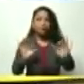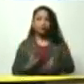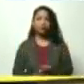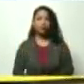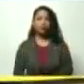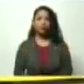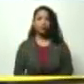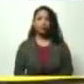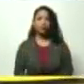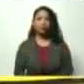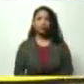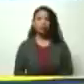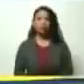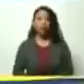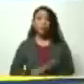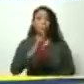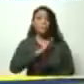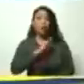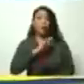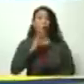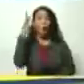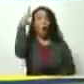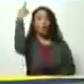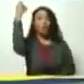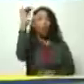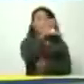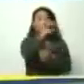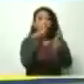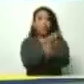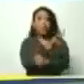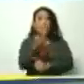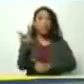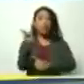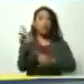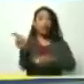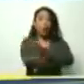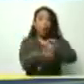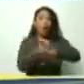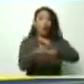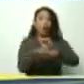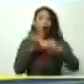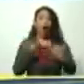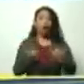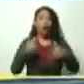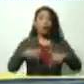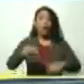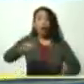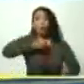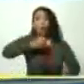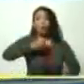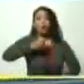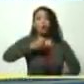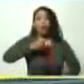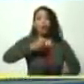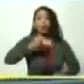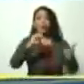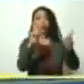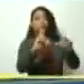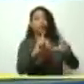el propio consejo de vicepresidentes de gobierno presente en esta rueda de prensa mundialista